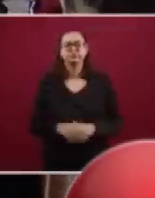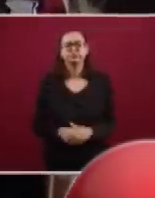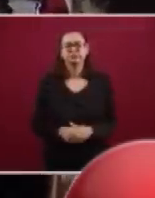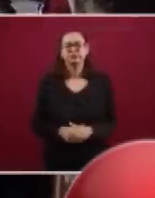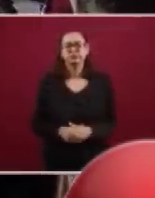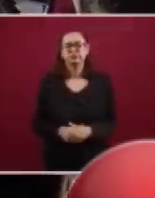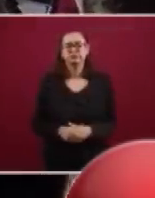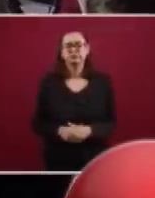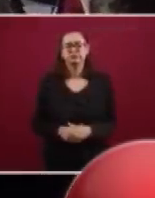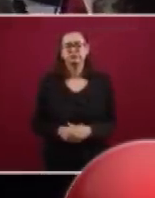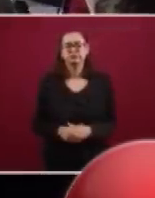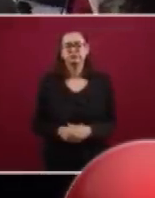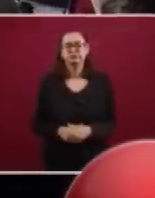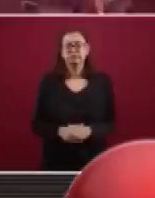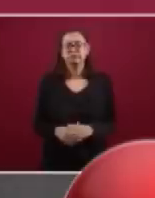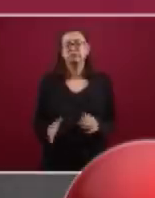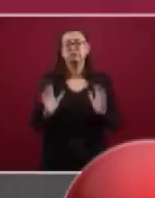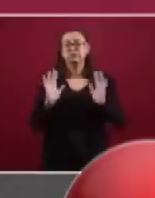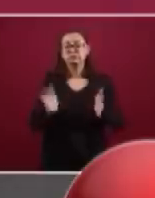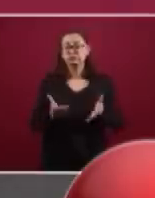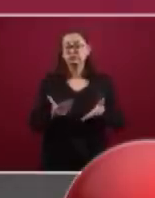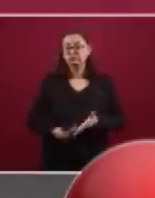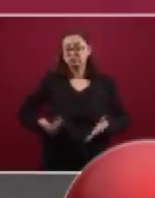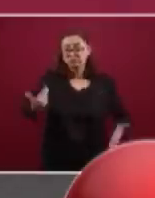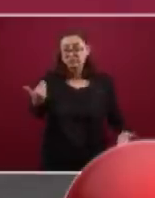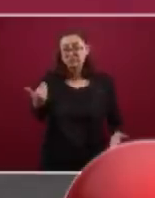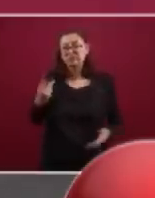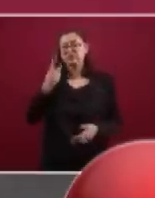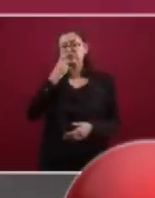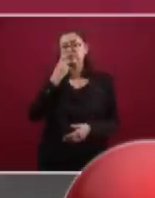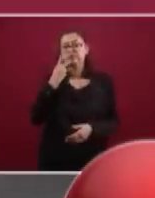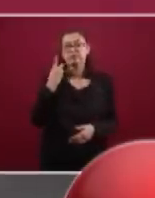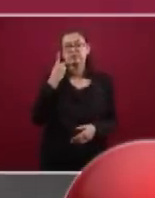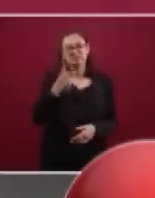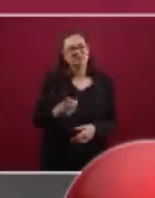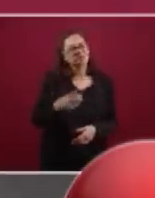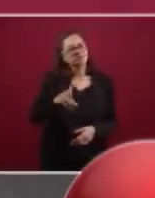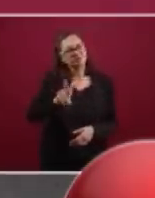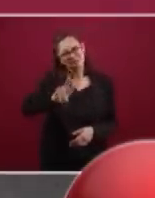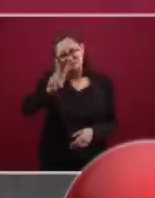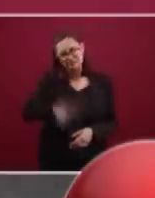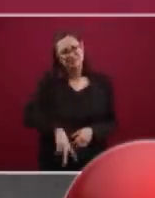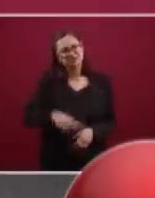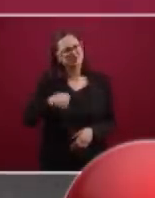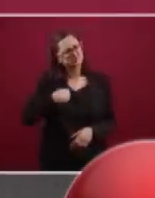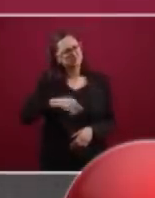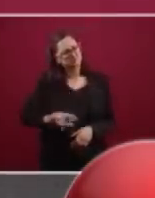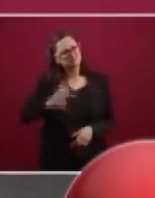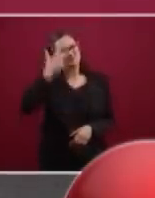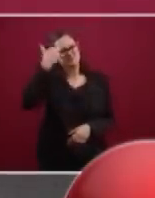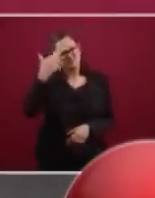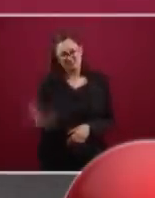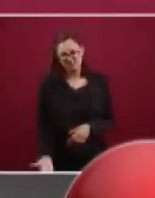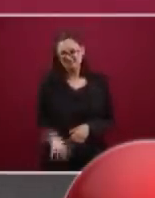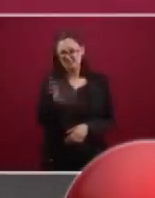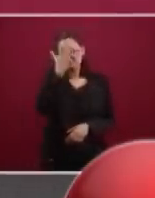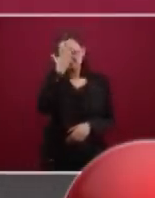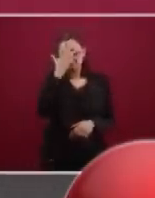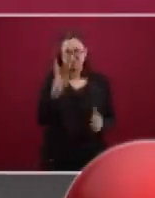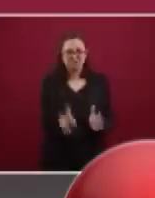Y ya les dije una vez, era hasta vergonzoso, leía uno un